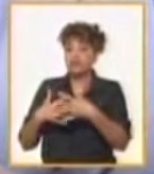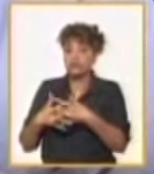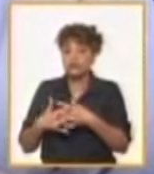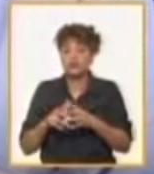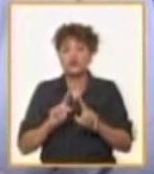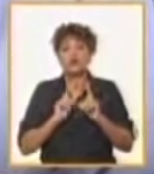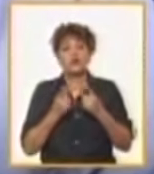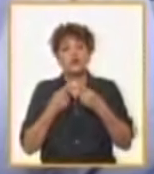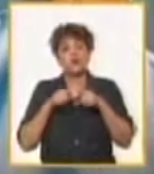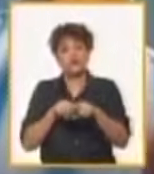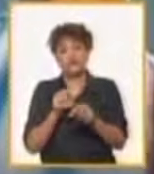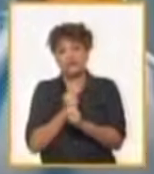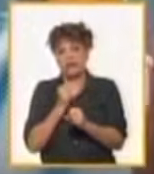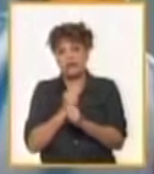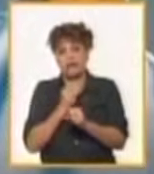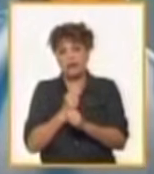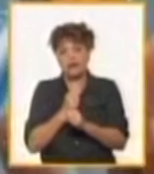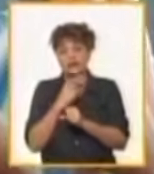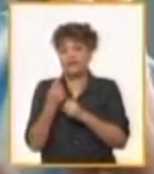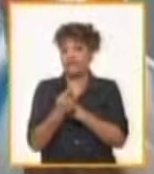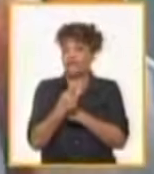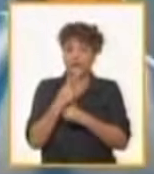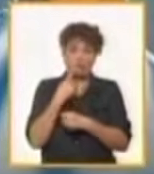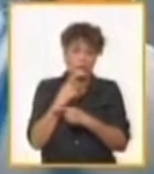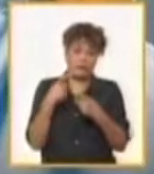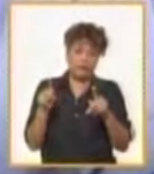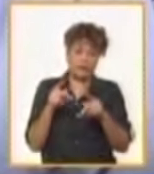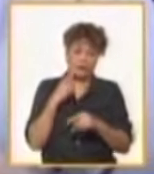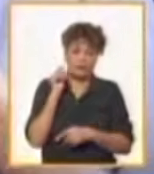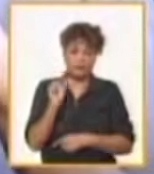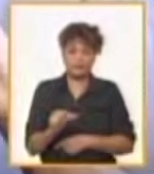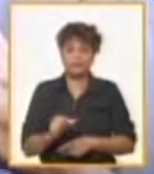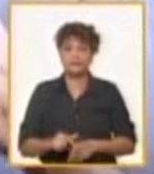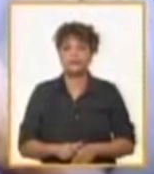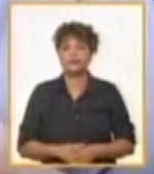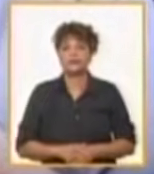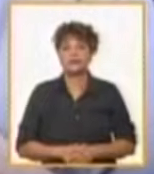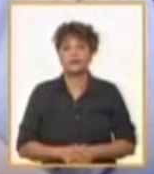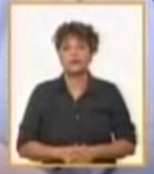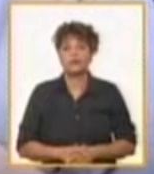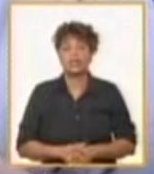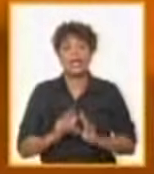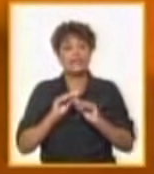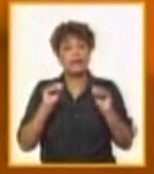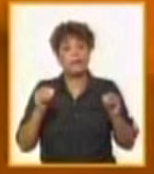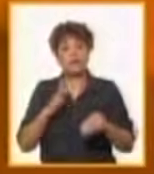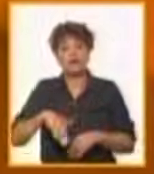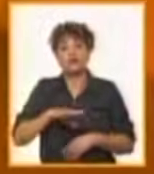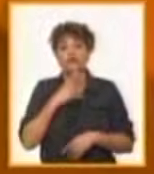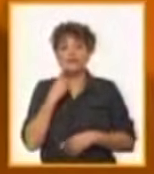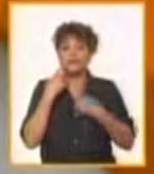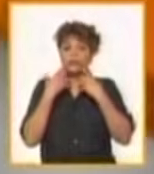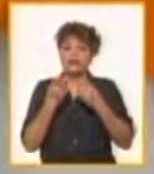principal lección de palabras intelectuales para el presente, el llamado a la unidad.